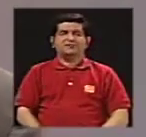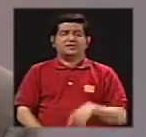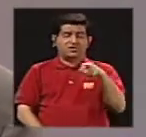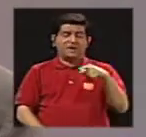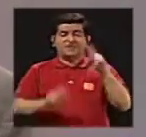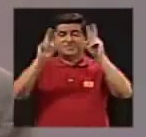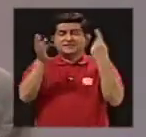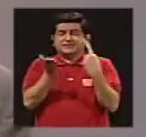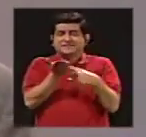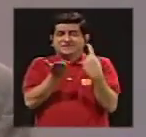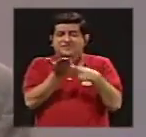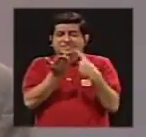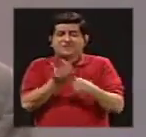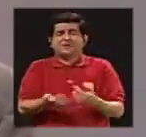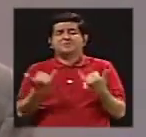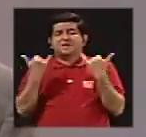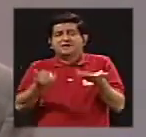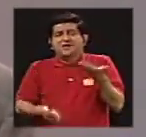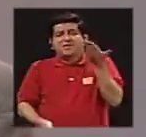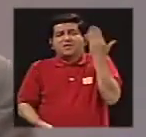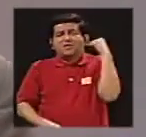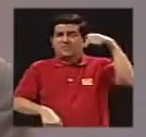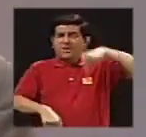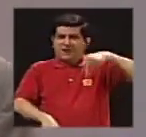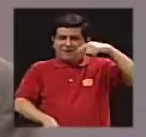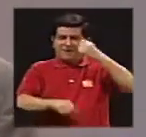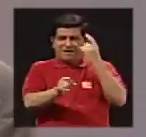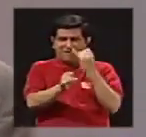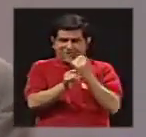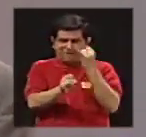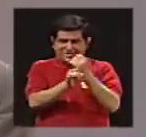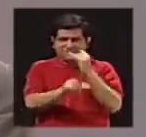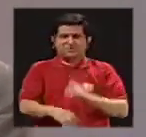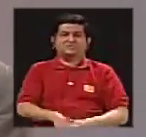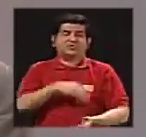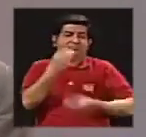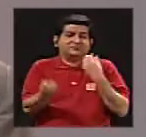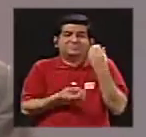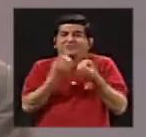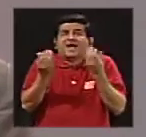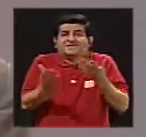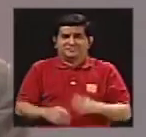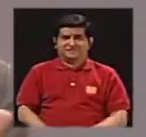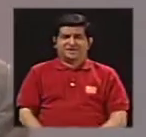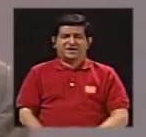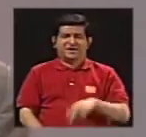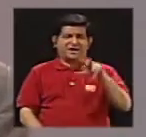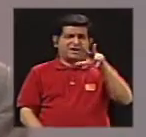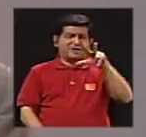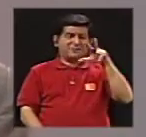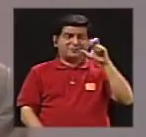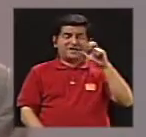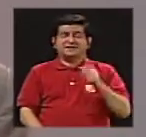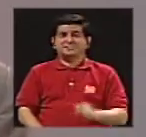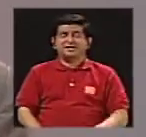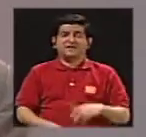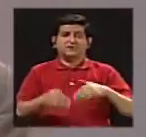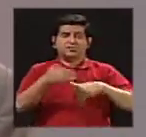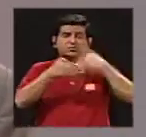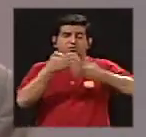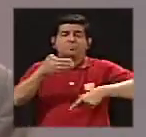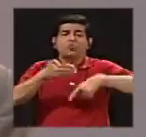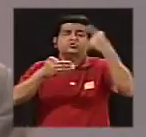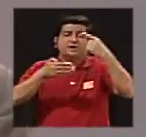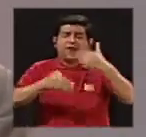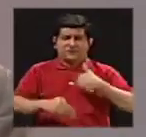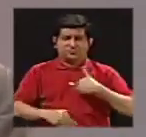discusión de larga Data en nuestra institución eh sobre qué hacer alrededor de 300 y resto grados pero